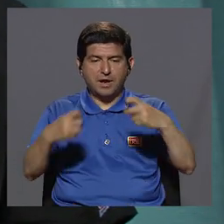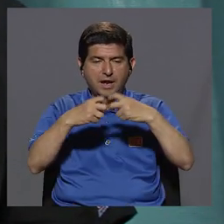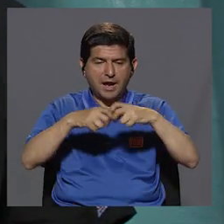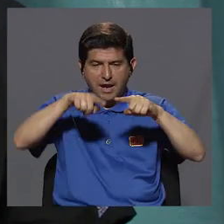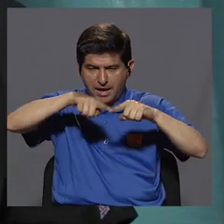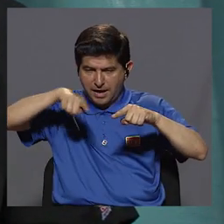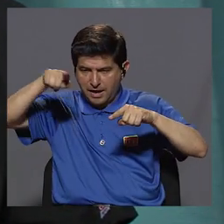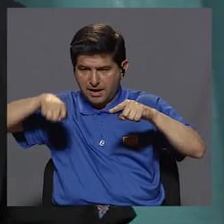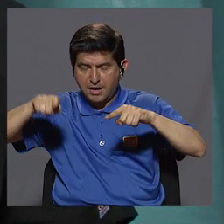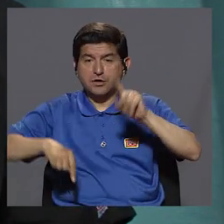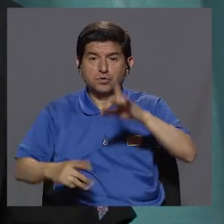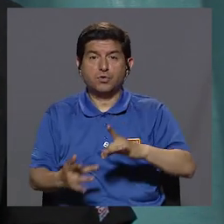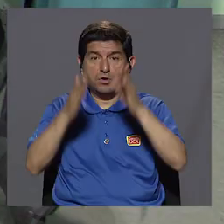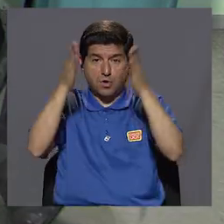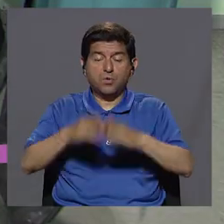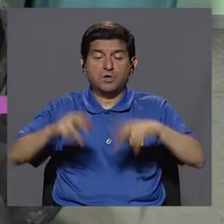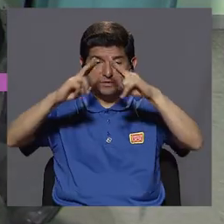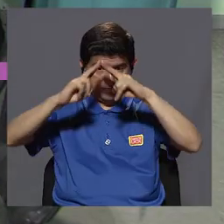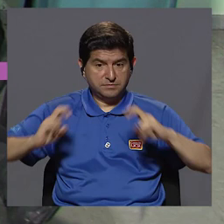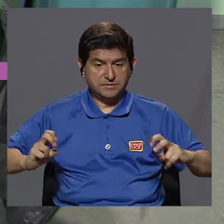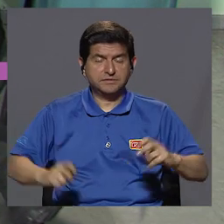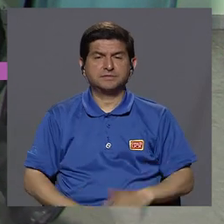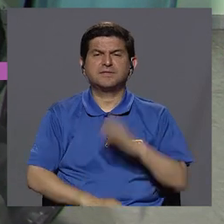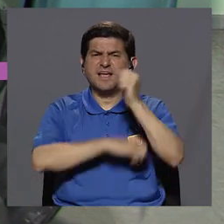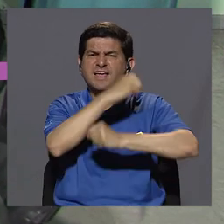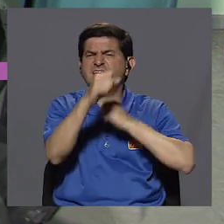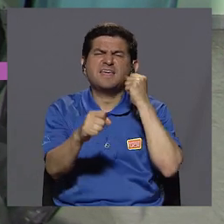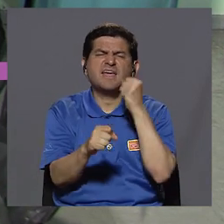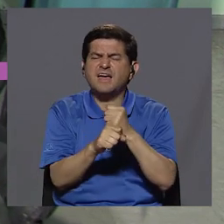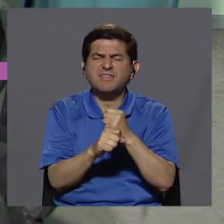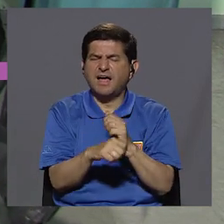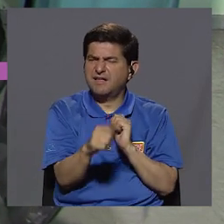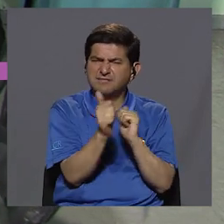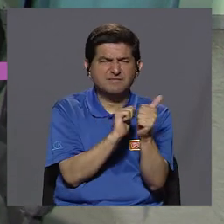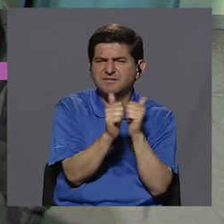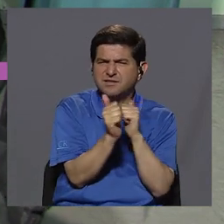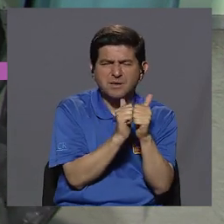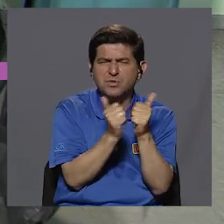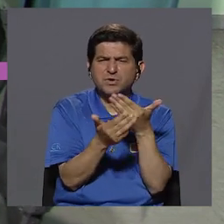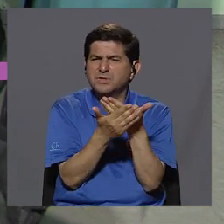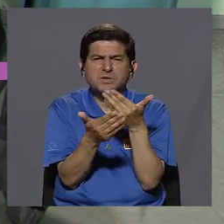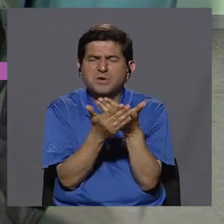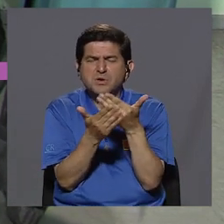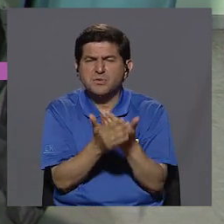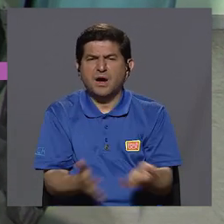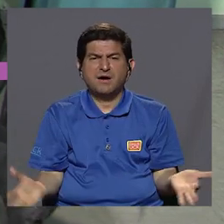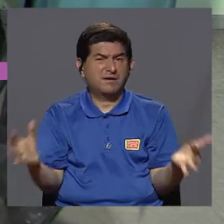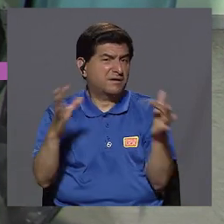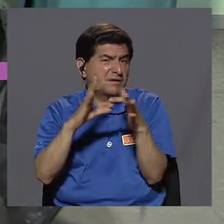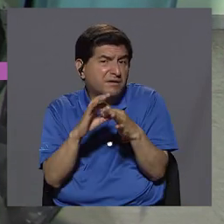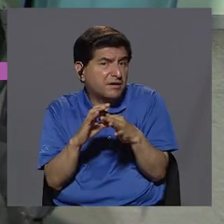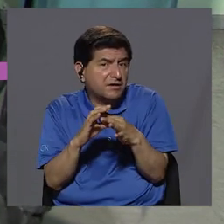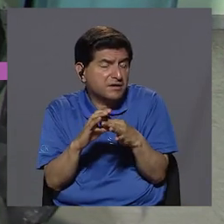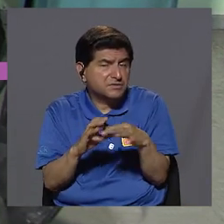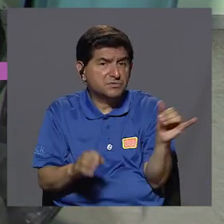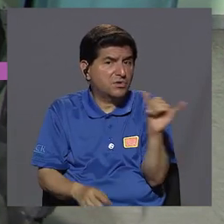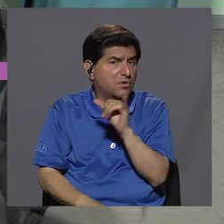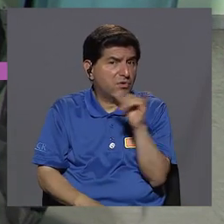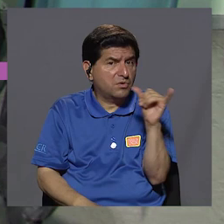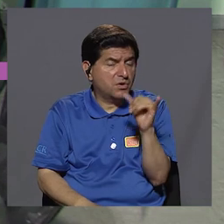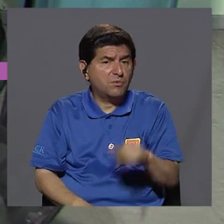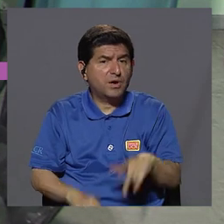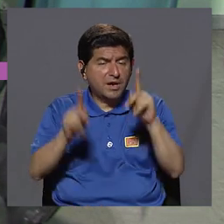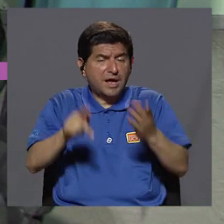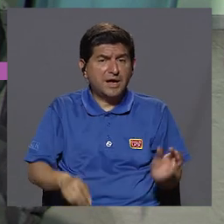interpretado por un médico especialista y la edad en este caso de la deportiva digamos tiene algo que ver igual